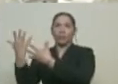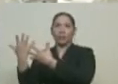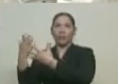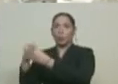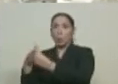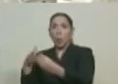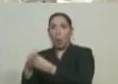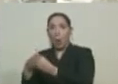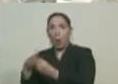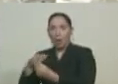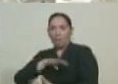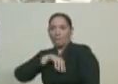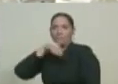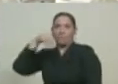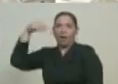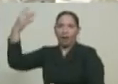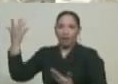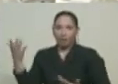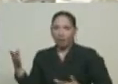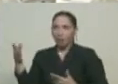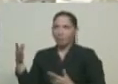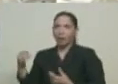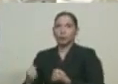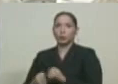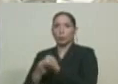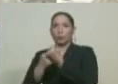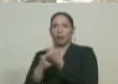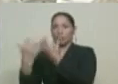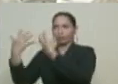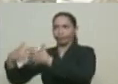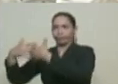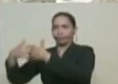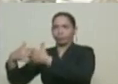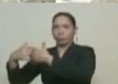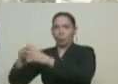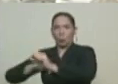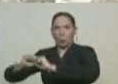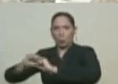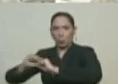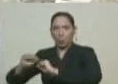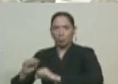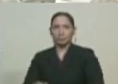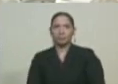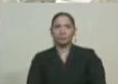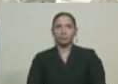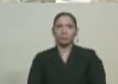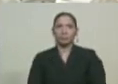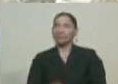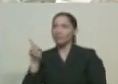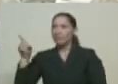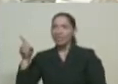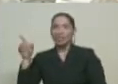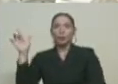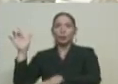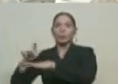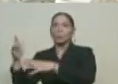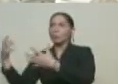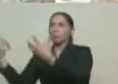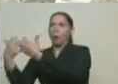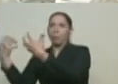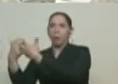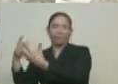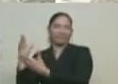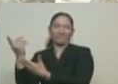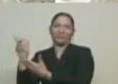soportado por la gran maquinaria belicista. Hemos visto, tratan de intimidar al pueblo de Venezuela, no podrán.